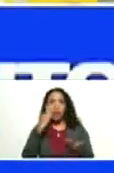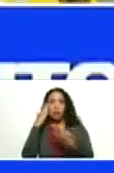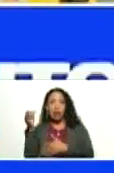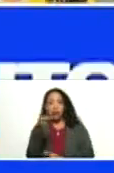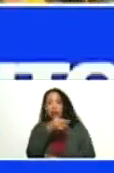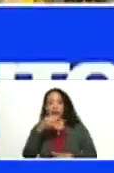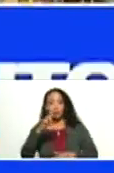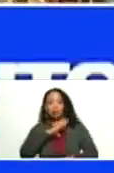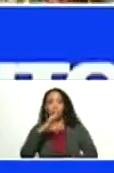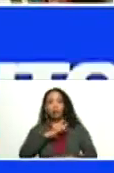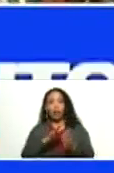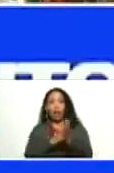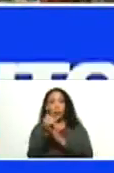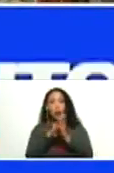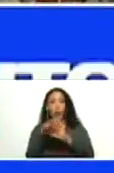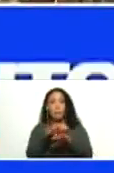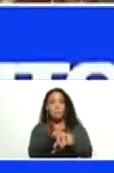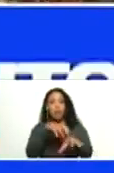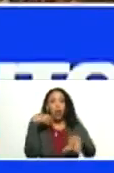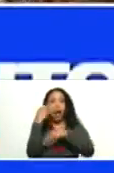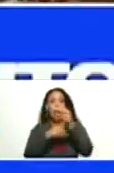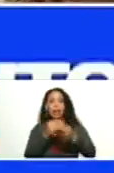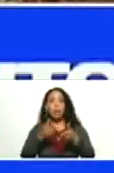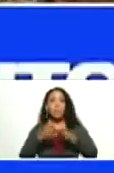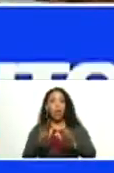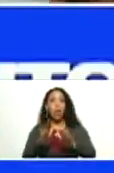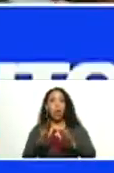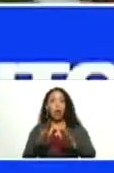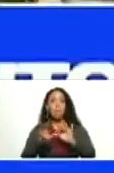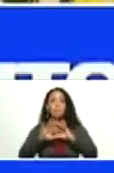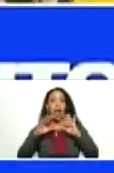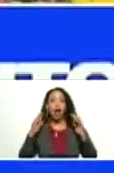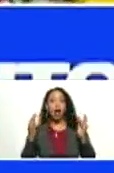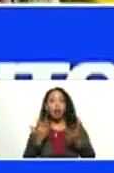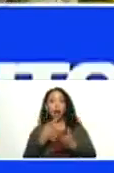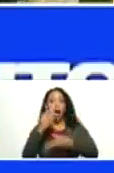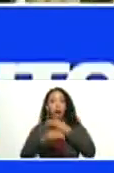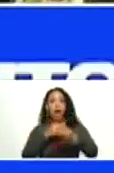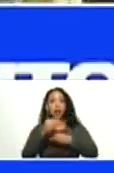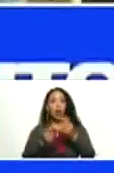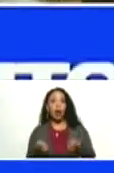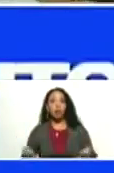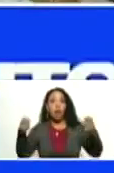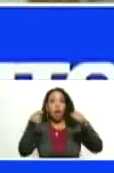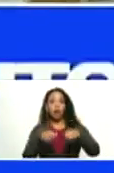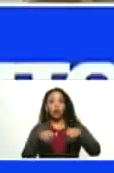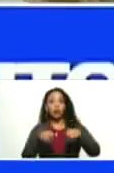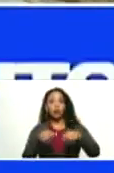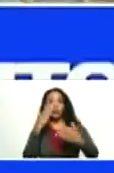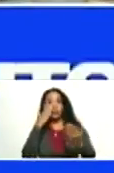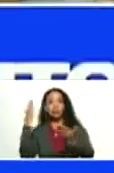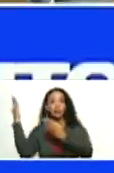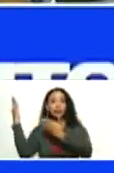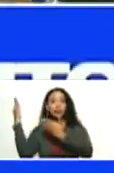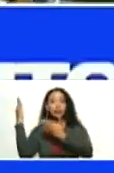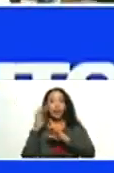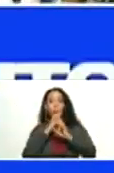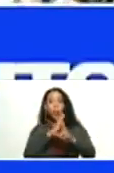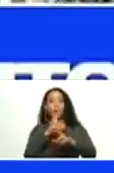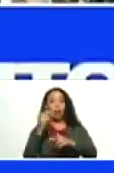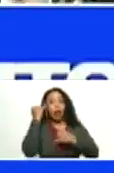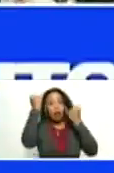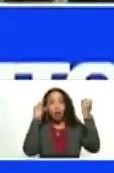nuestros emprendedores. ¿Sabe que la mayoría, presidente, ha nacido en la pandemia? Ha nacido, ¿verdad?, en el bloqueo. Ahí es el resultado de la creatividad de hombres